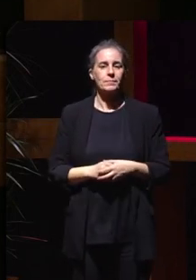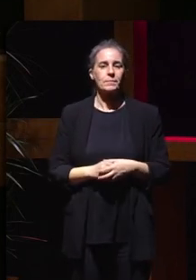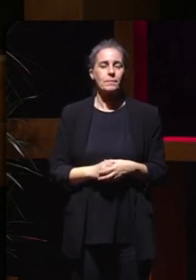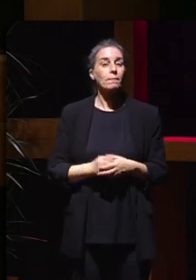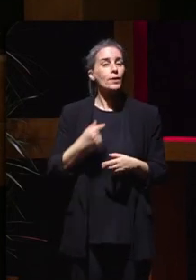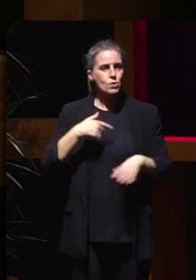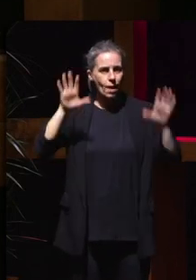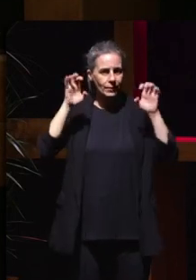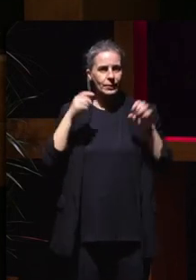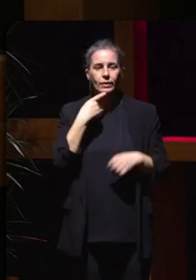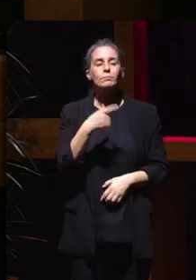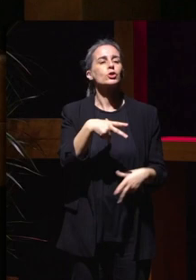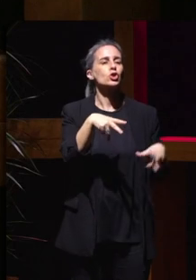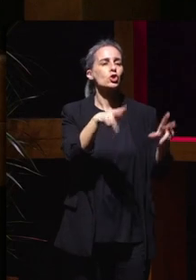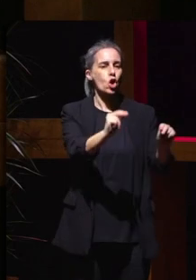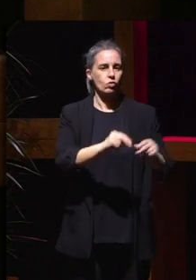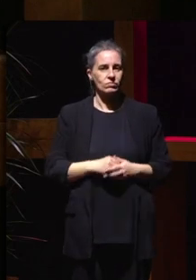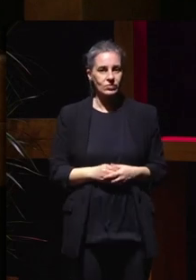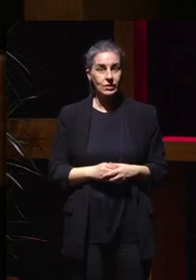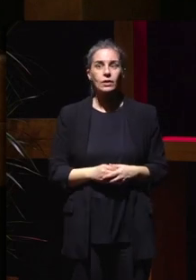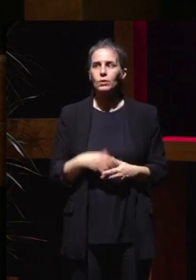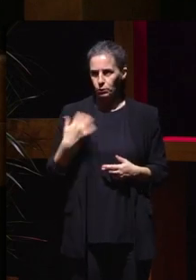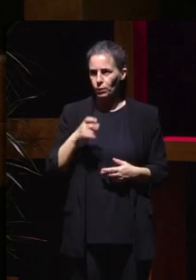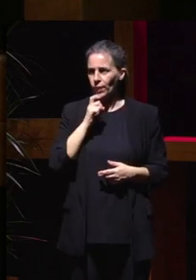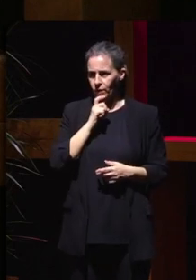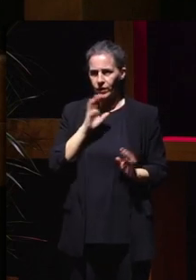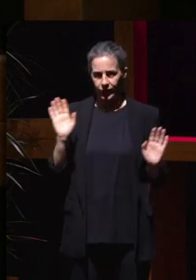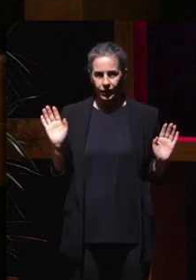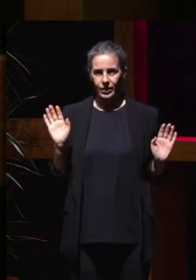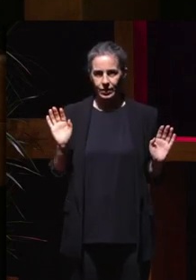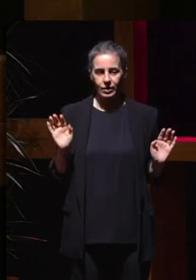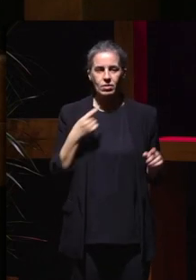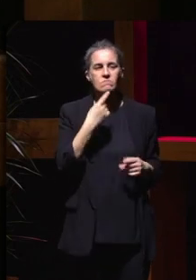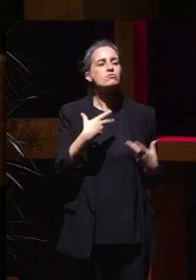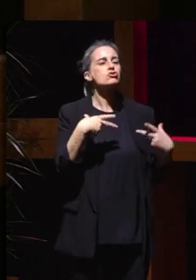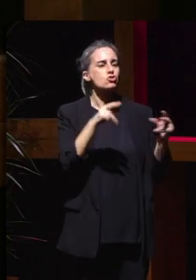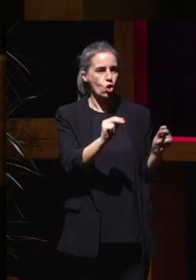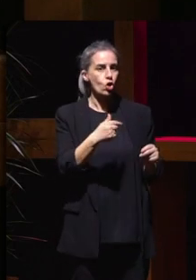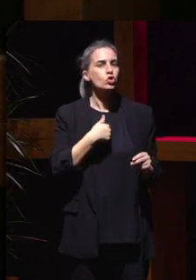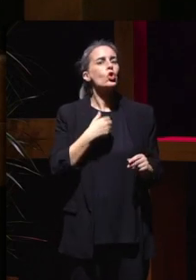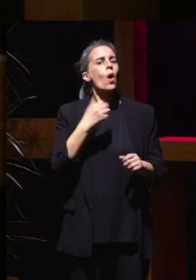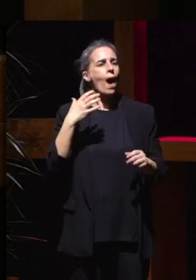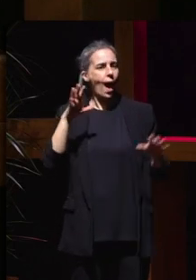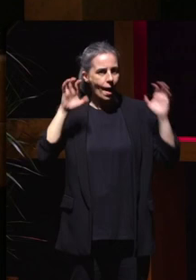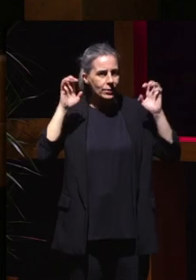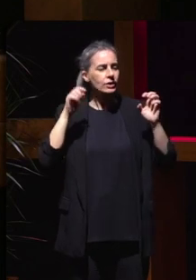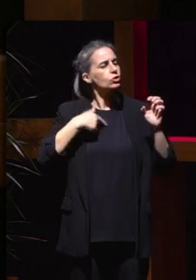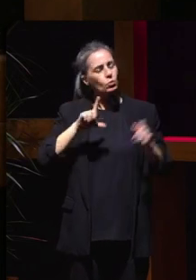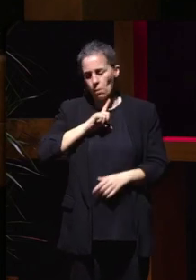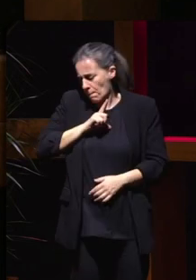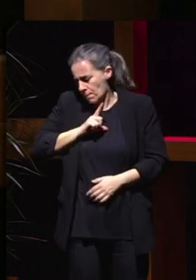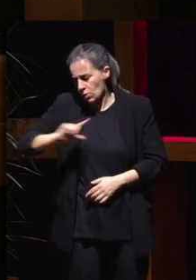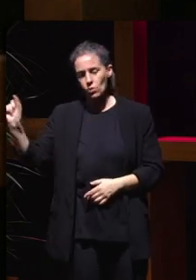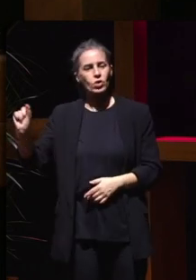Aprendí a decir que no que es muy difícil aprender a decir que no aprendí a collera Porta y aprendí a luchar por mí